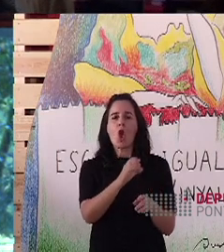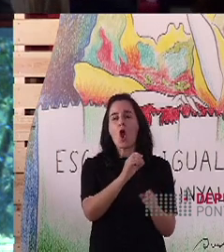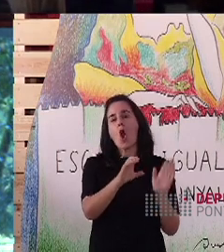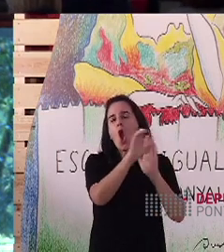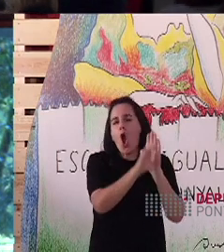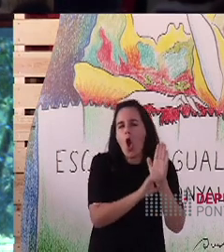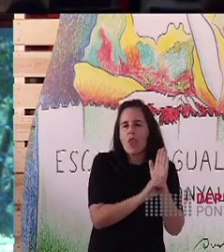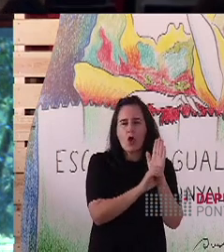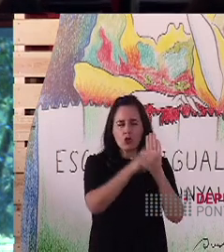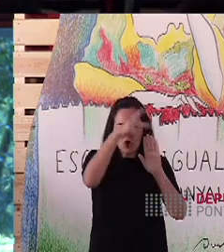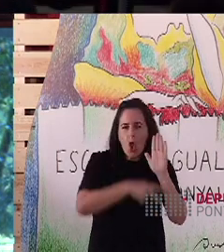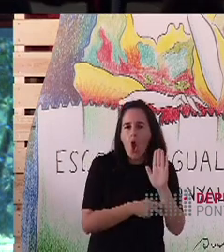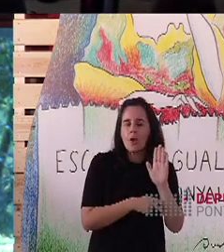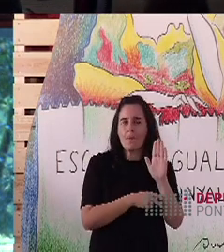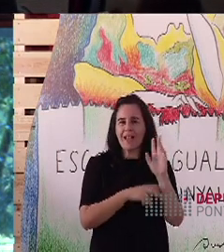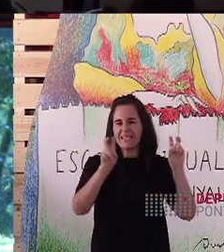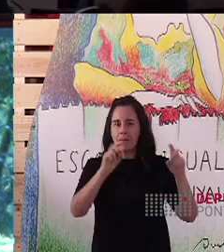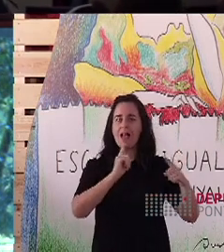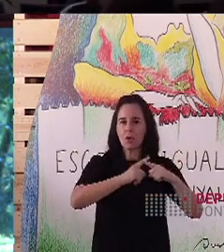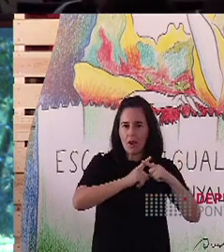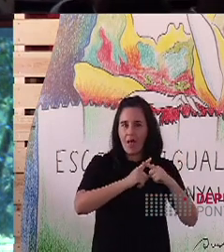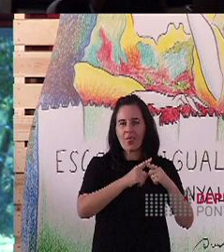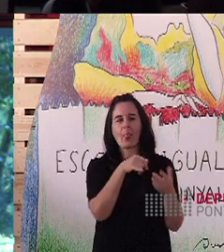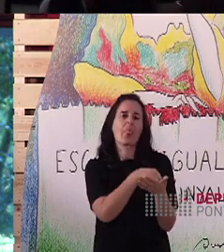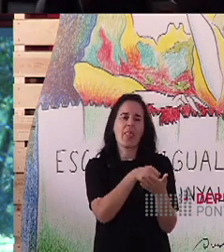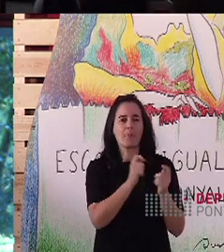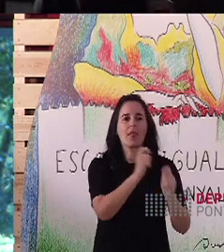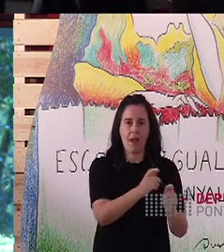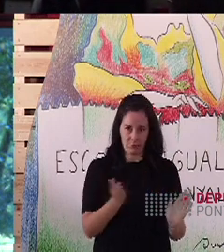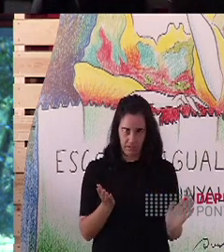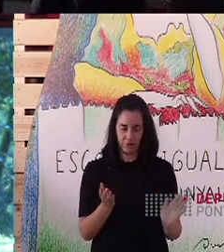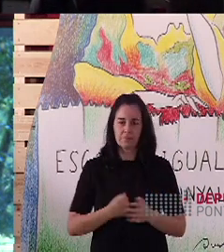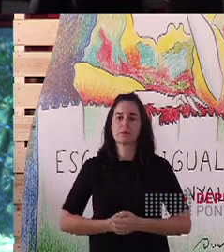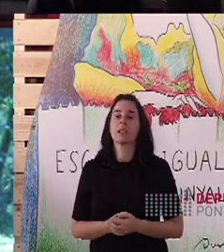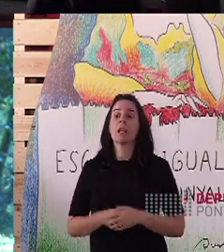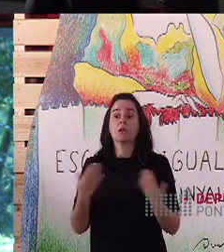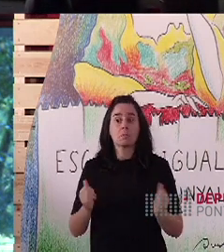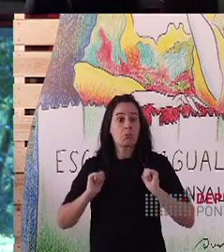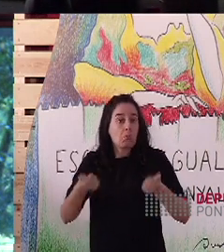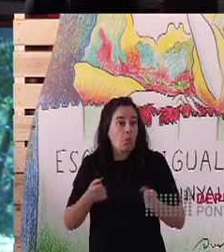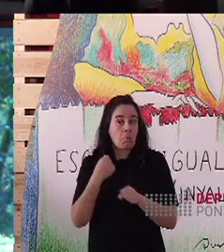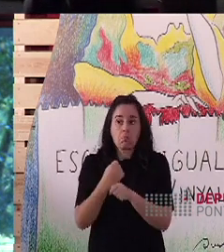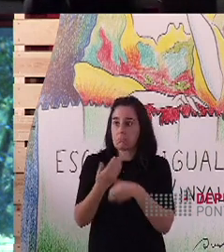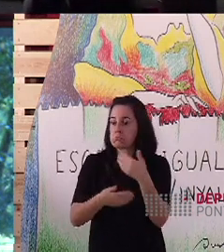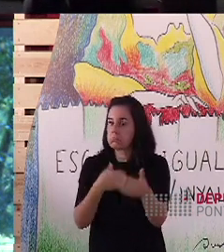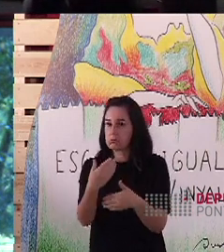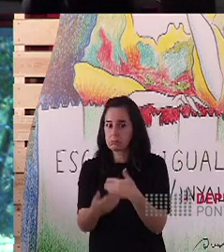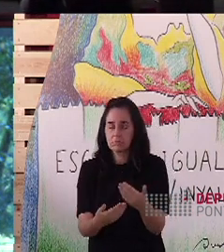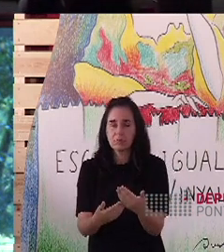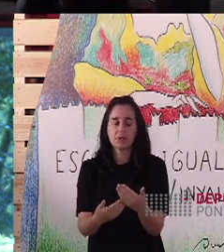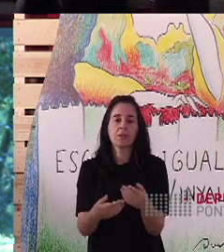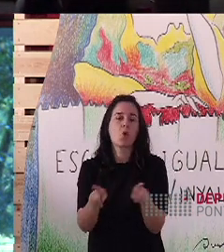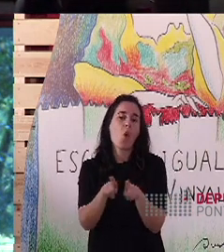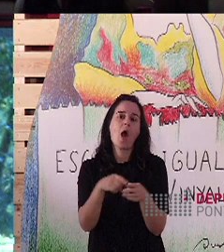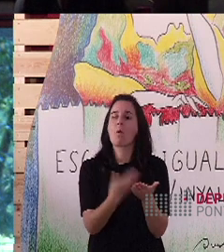códigos que regulaban la sexualidad de los individuos. Se pusieron a ello y, como otras